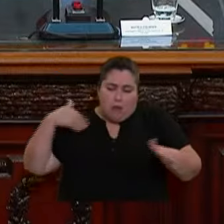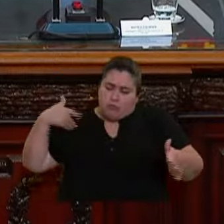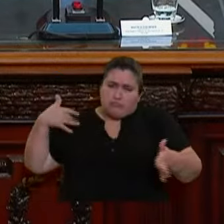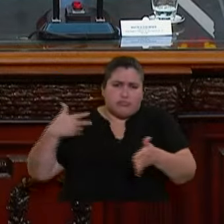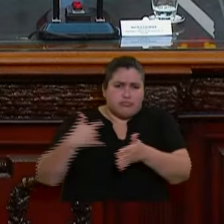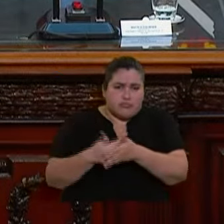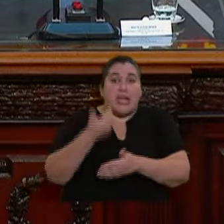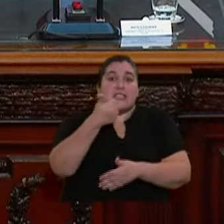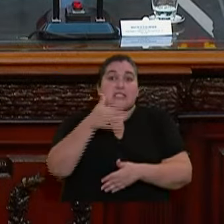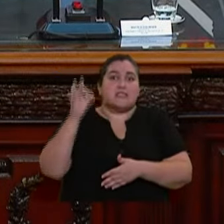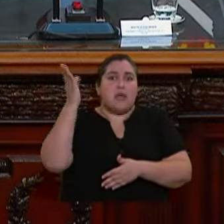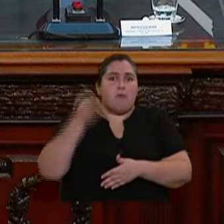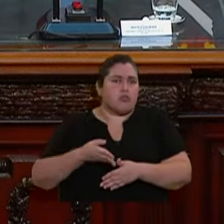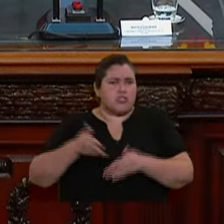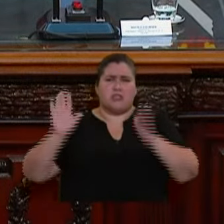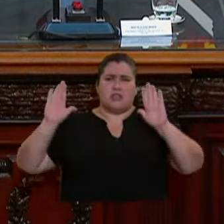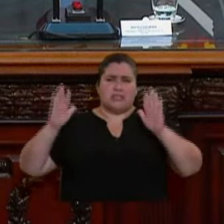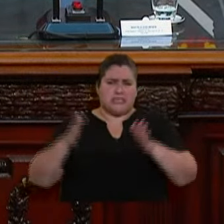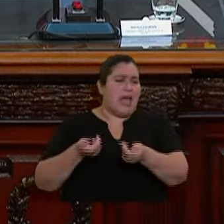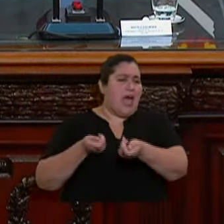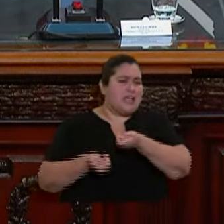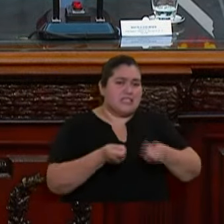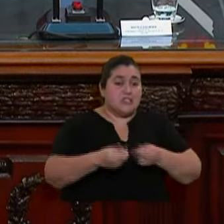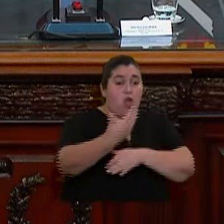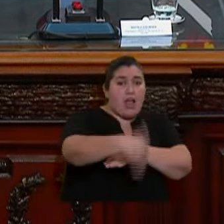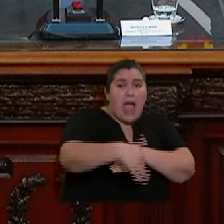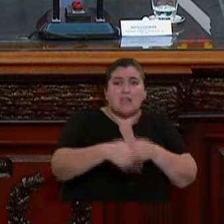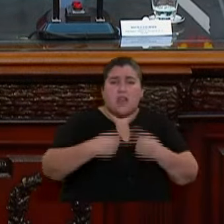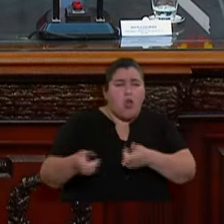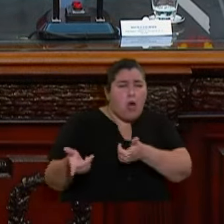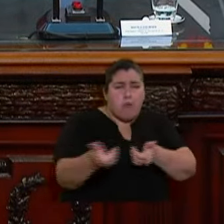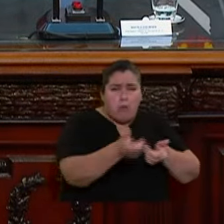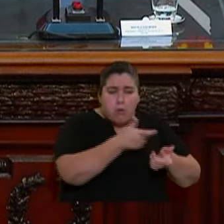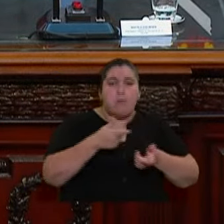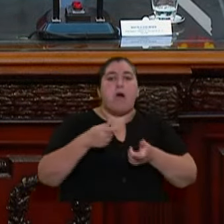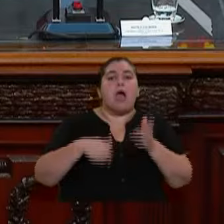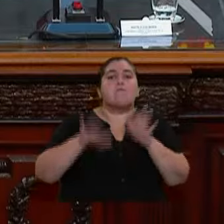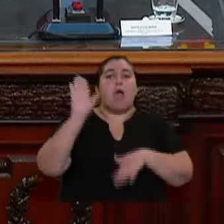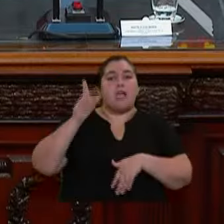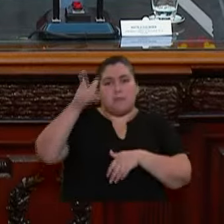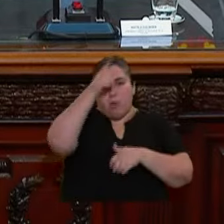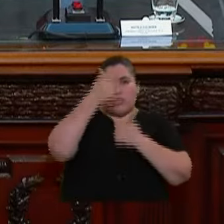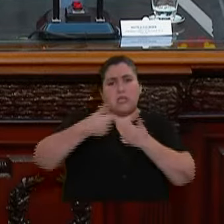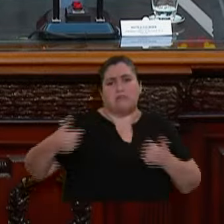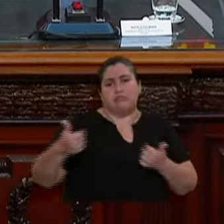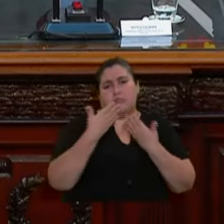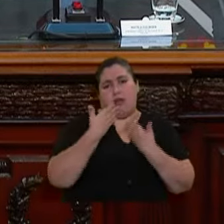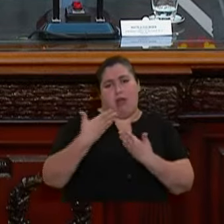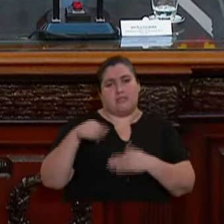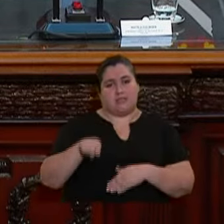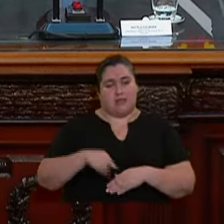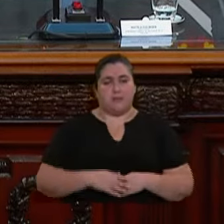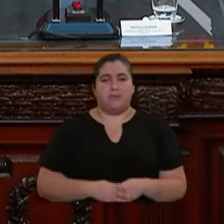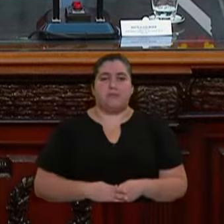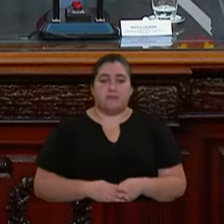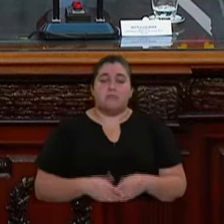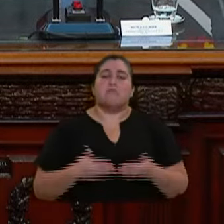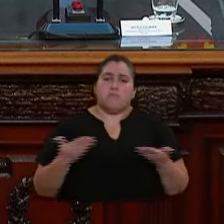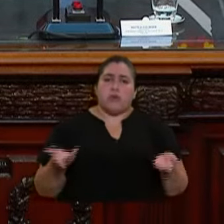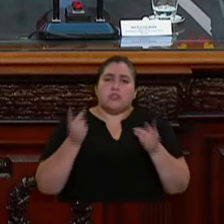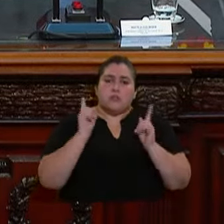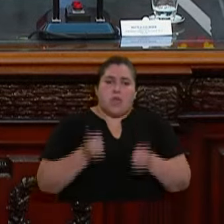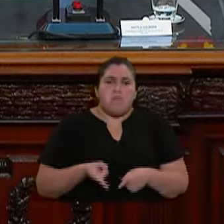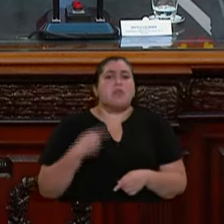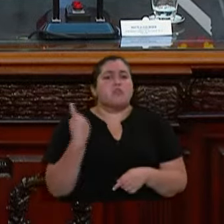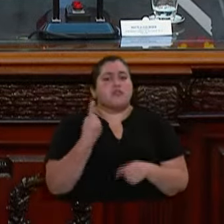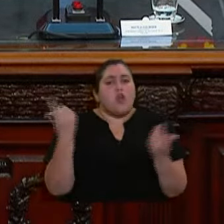un 60% el homicidio doloso en la vía pública en las zonas controladas por las Fuerzas Federales. Por eso, también